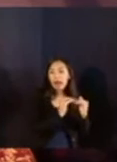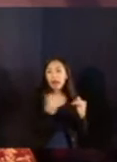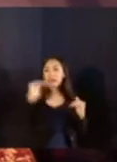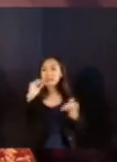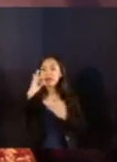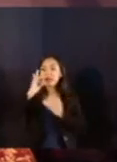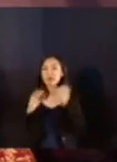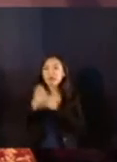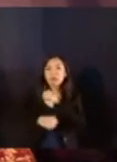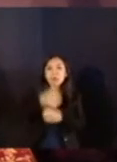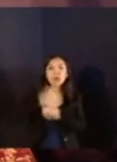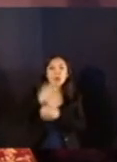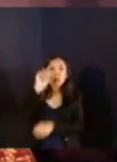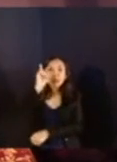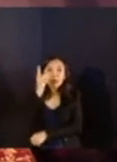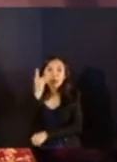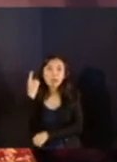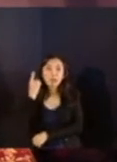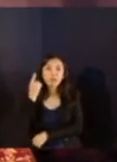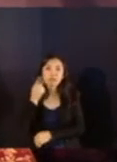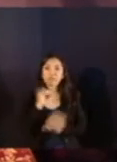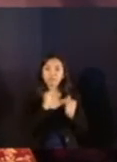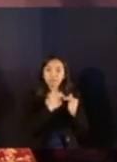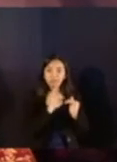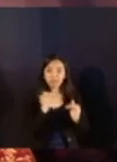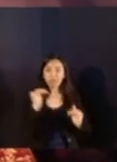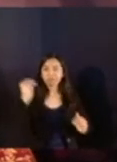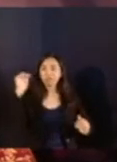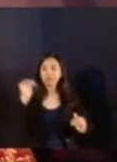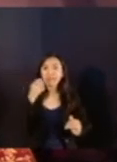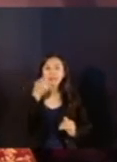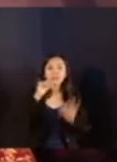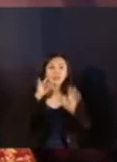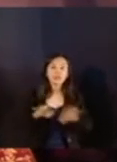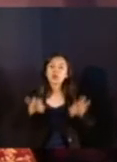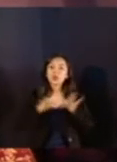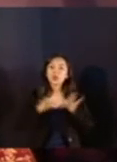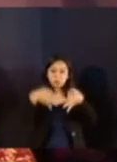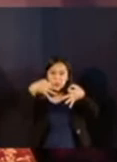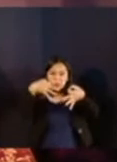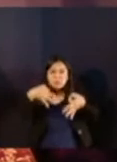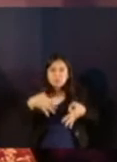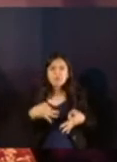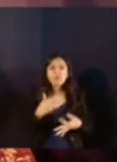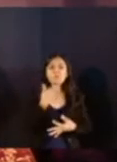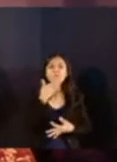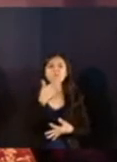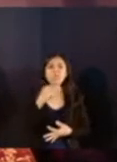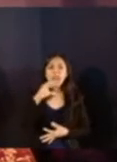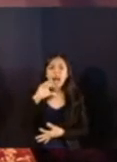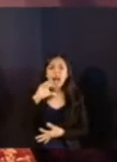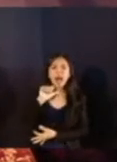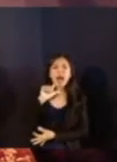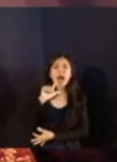Porque en el mundo que vivimos hoy, la calidad es esencial. Si no hay